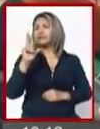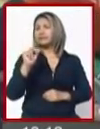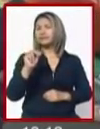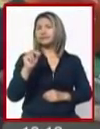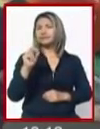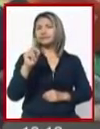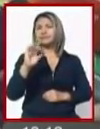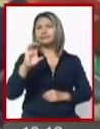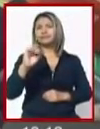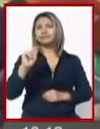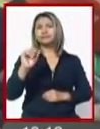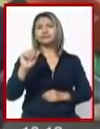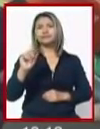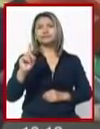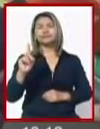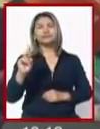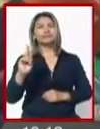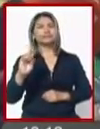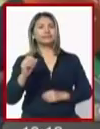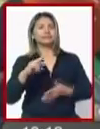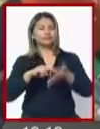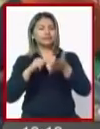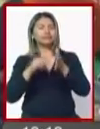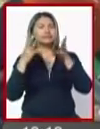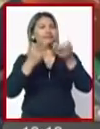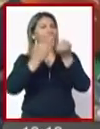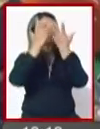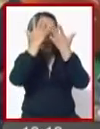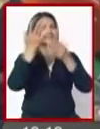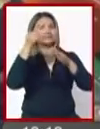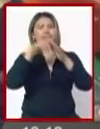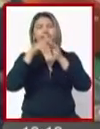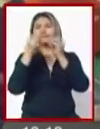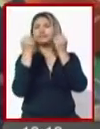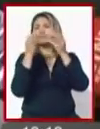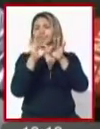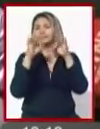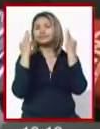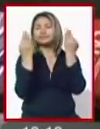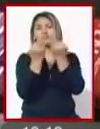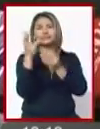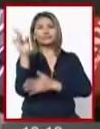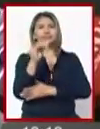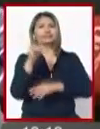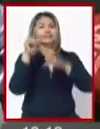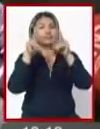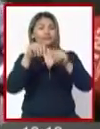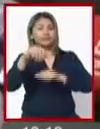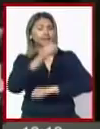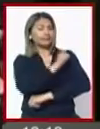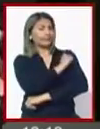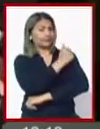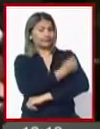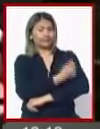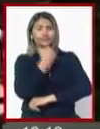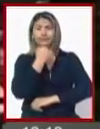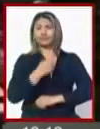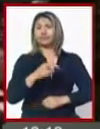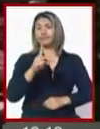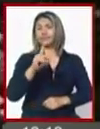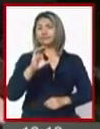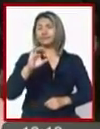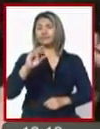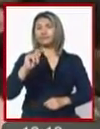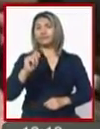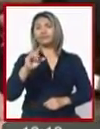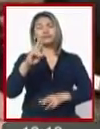dictaduras, que simplemente han reflejado y han dejado dolor en muchas familias bolivianas. Los parlamentarios y otras autoridades dicen que el dictador no